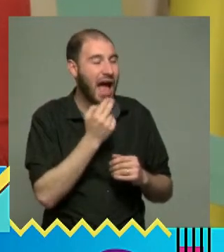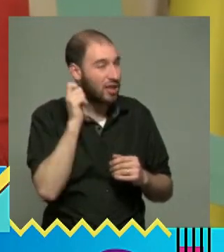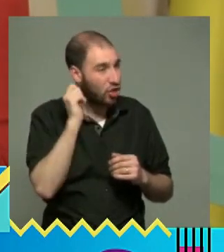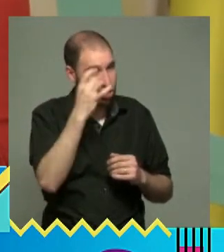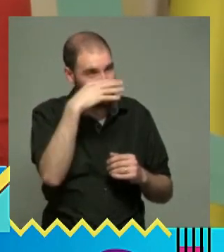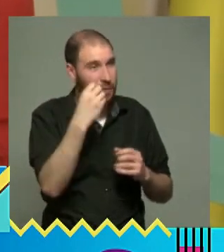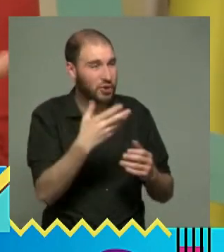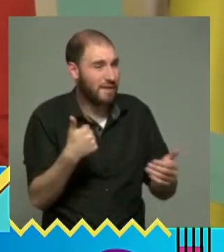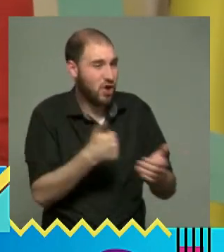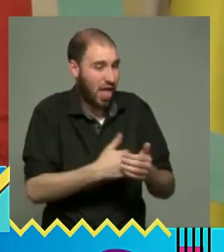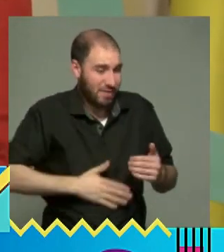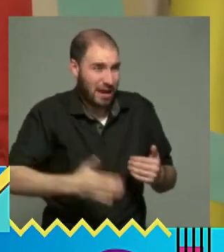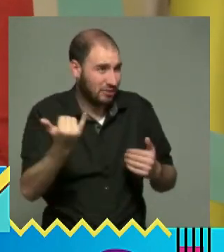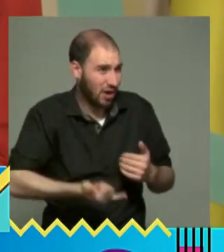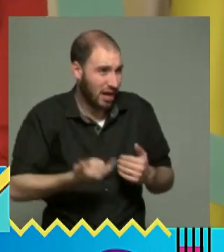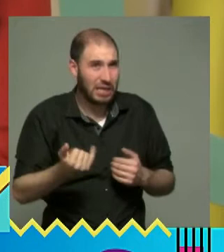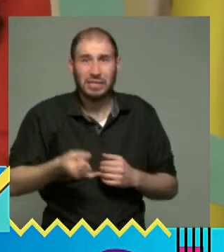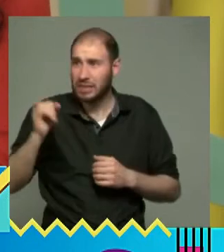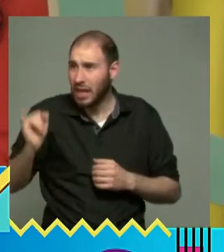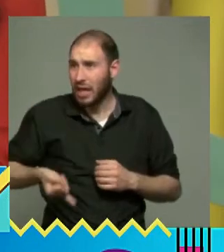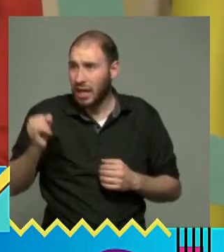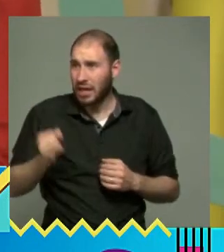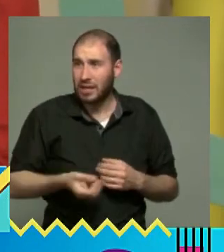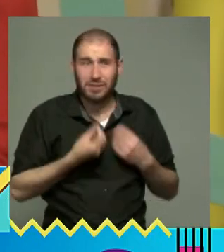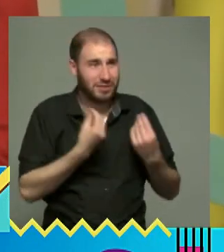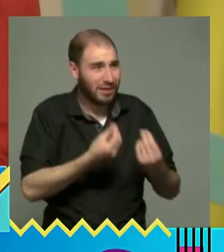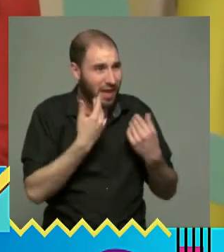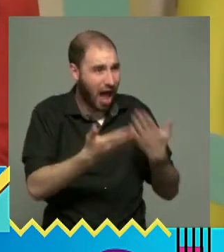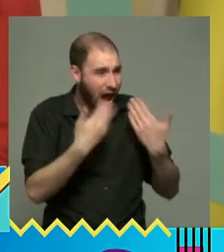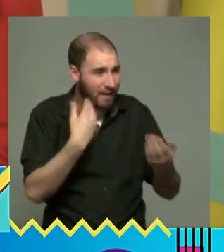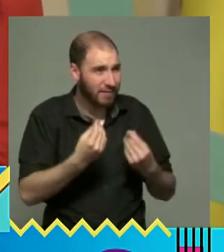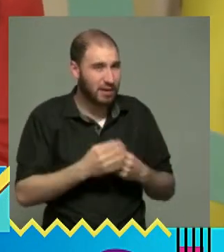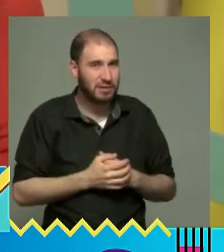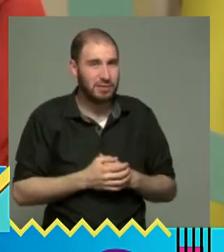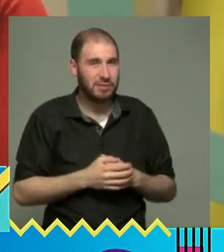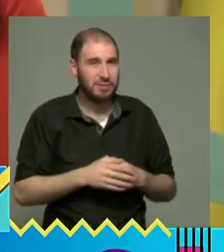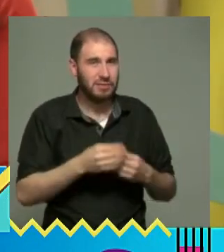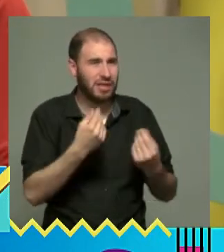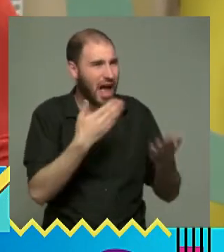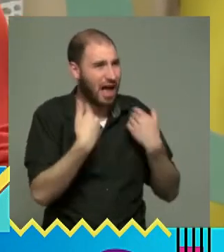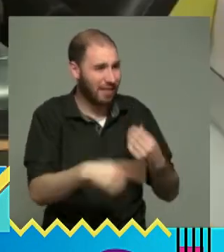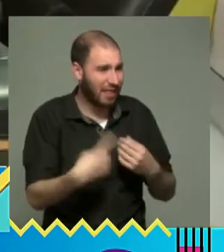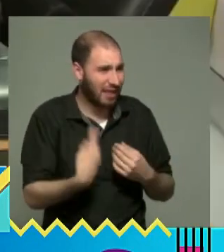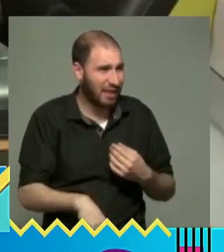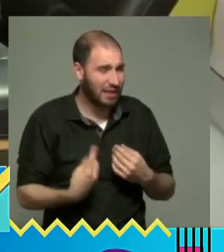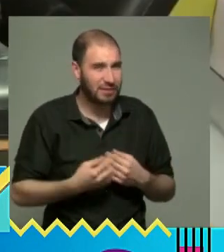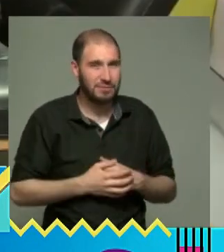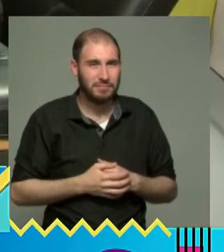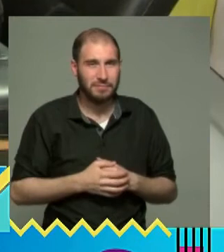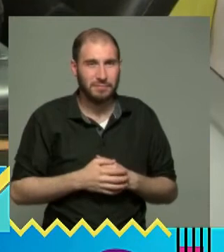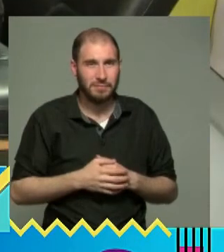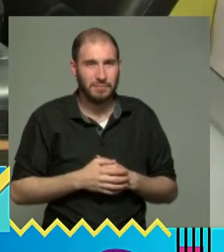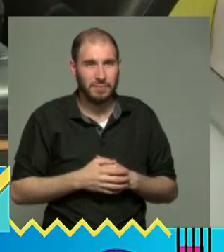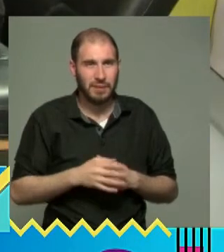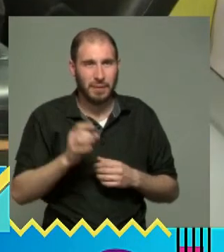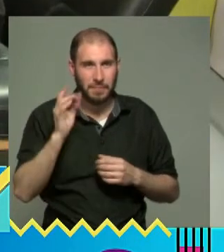víctimas de violación. Entonces, Por supuesto que sí. bueno, y entonces ¿qué No estamos des por hablando? supuesto algunas cosas. No, pero ¿no? quiero... ¿Qué estamos Sí, hablando? me gustaría Karen, eso. sí. Vamos